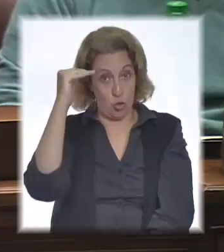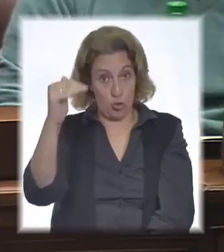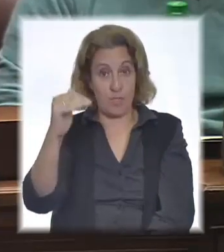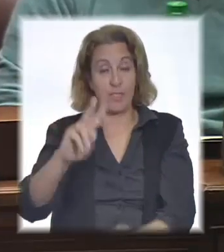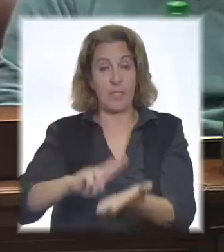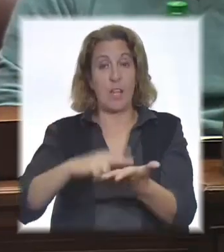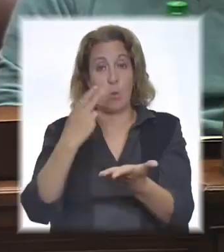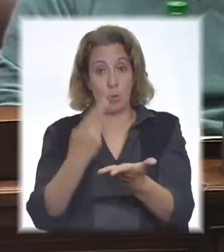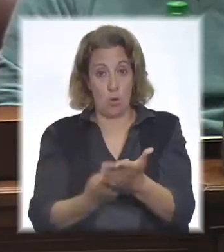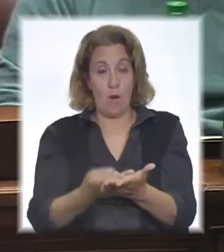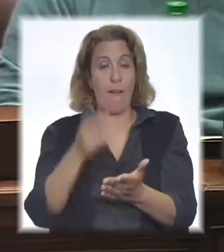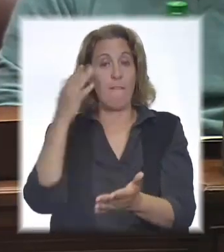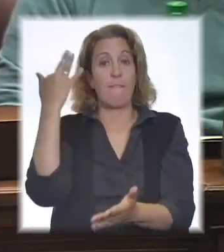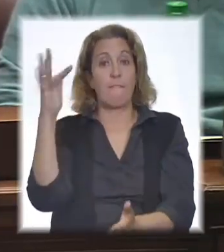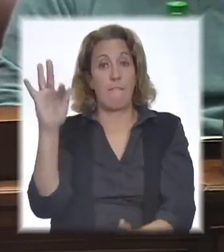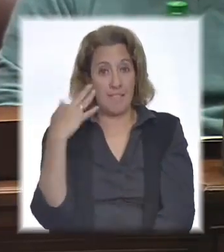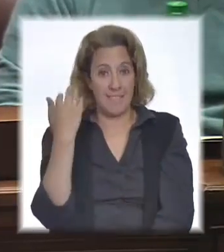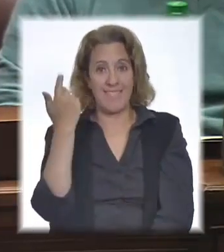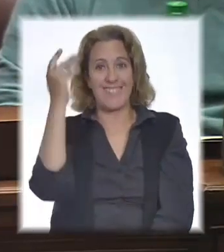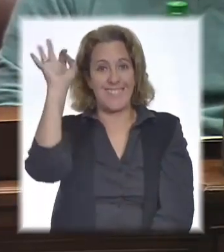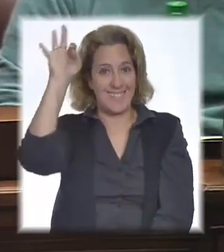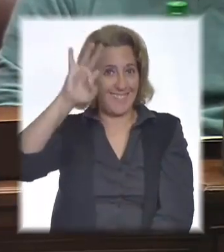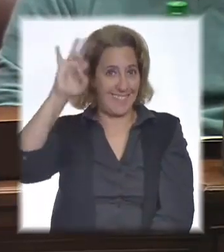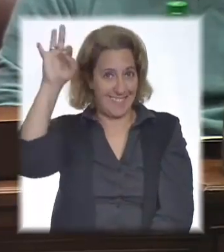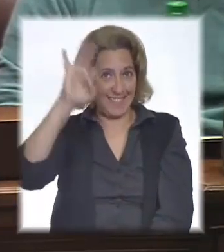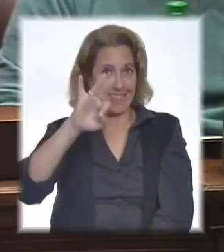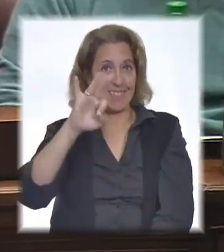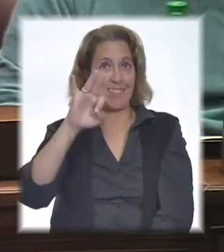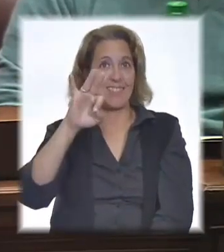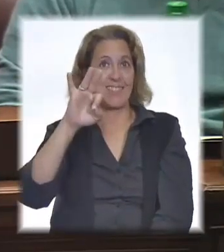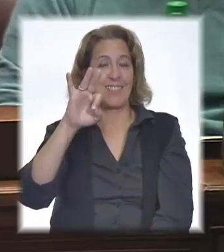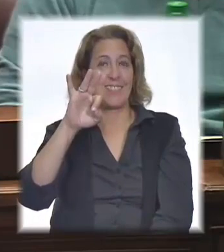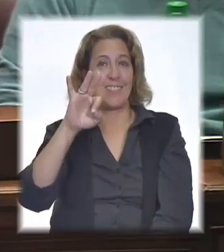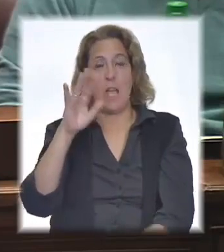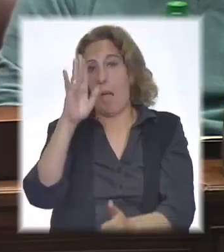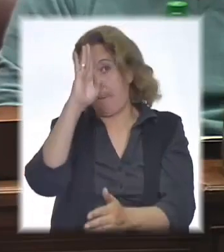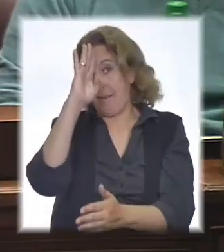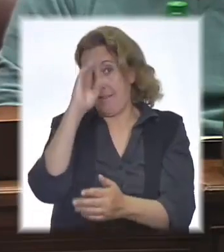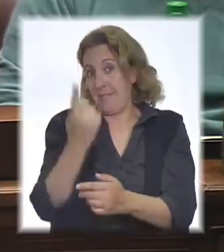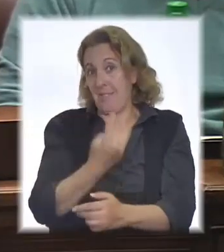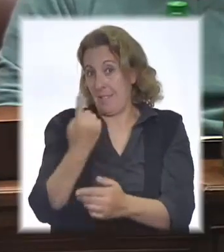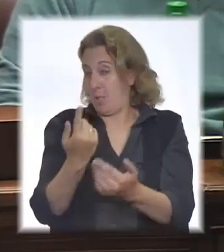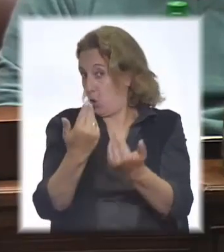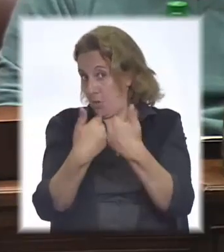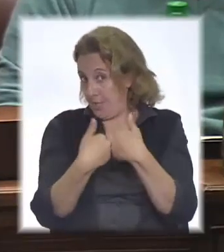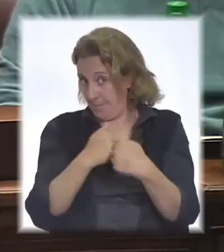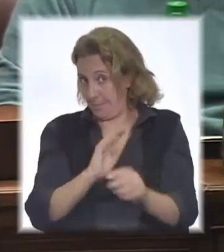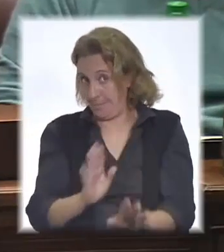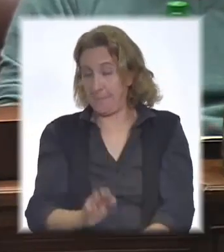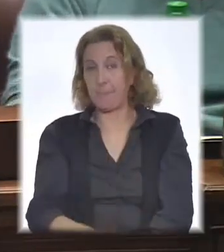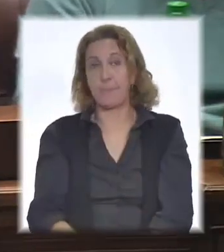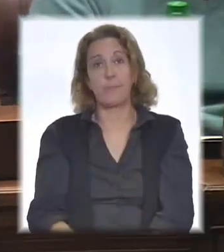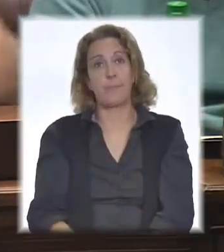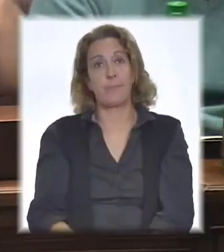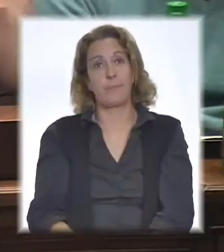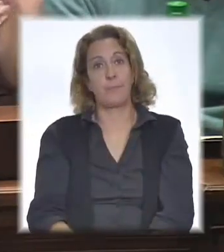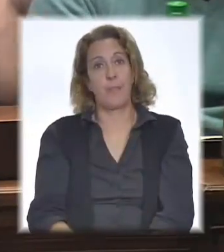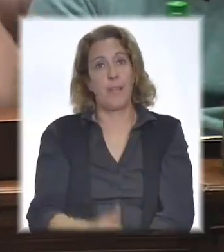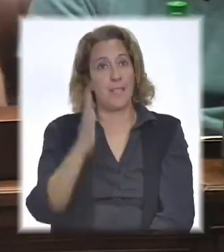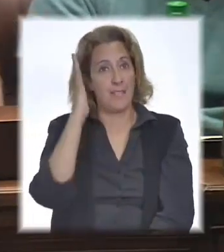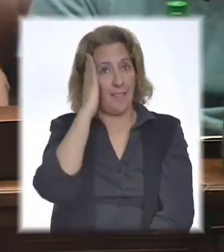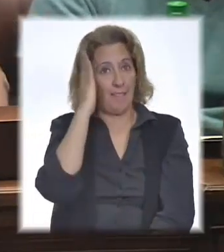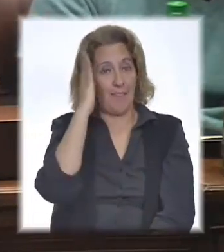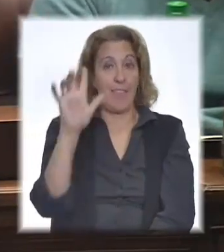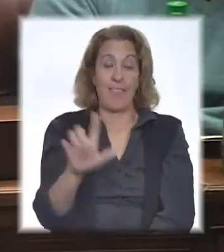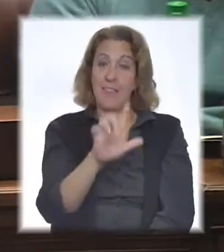francés y de inglés pero autodidacta es decir lo que sabía